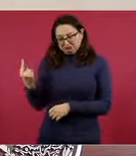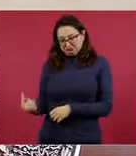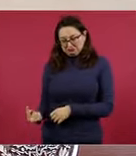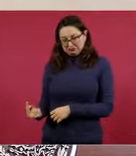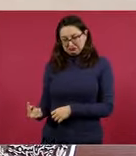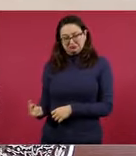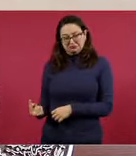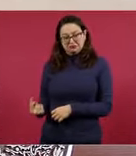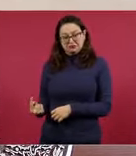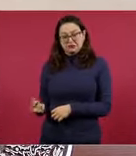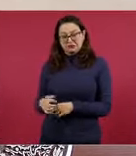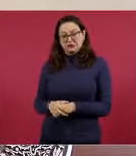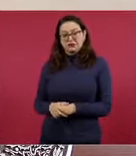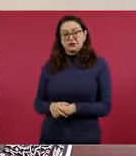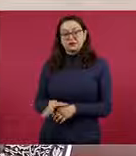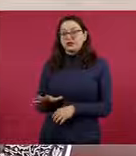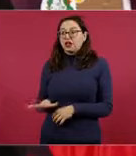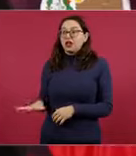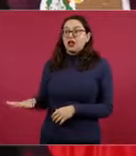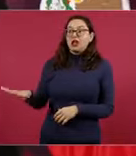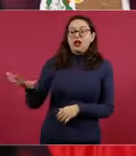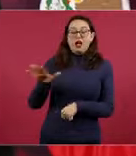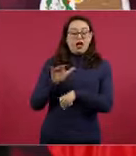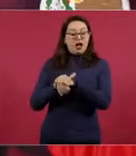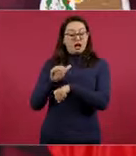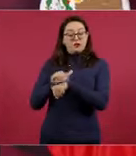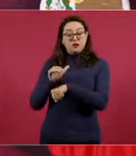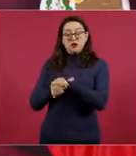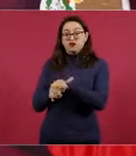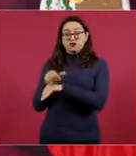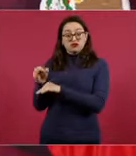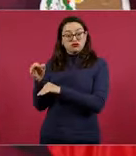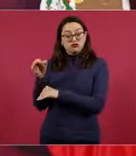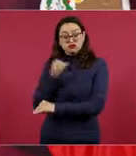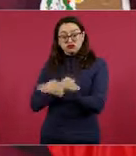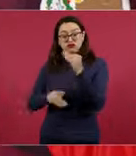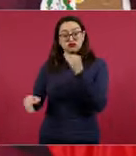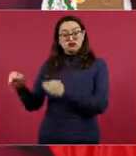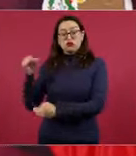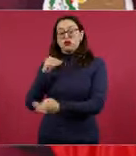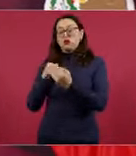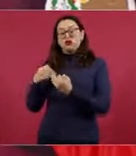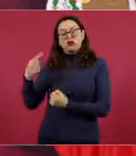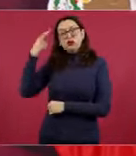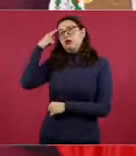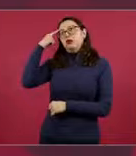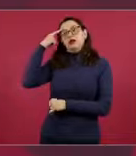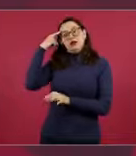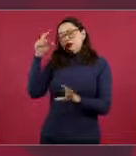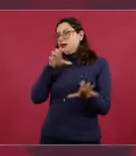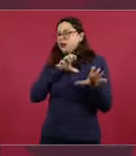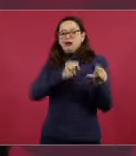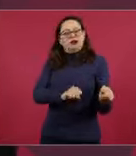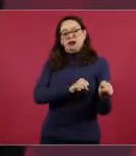pero todos sus amigos, los niños, su ídolo,